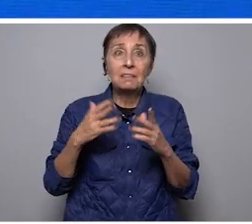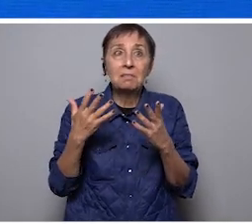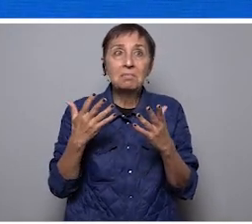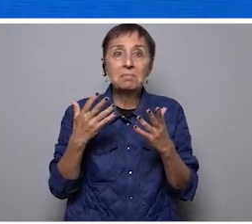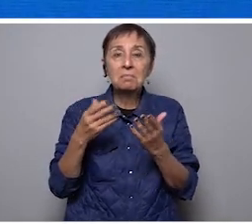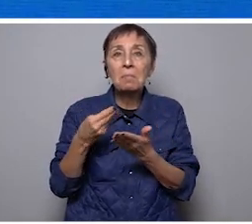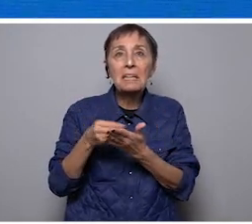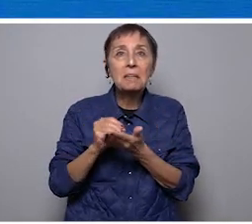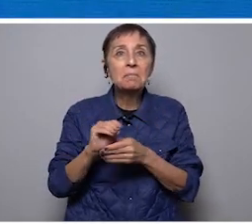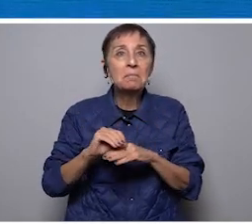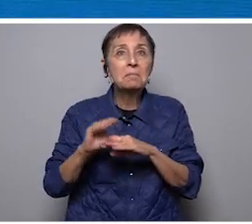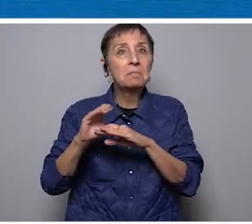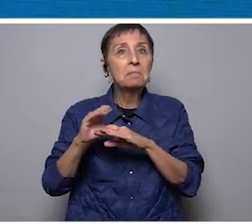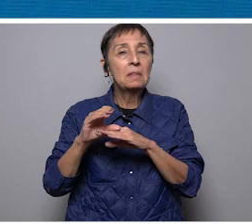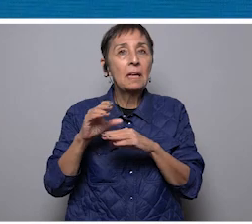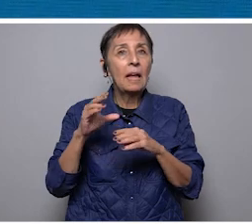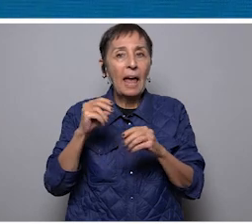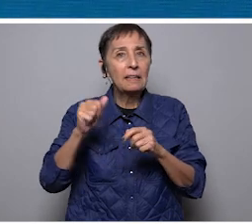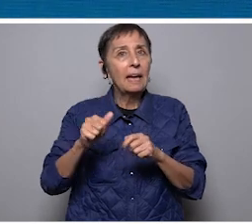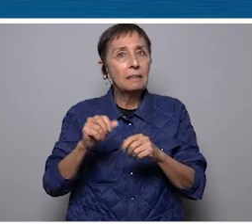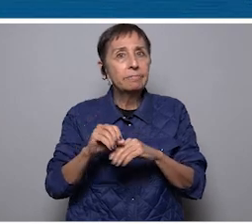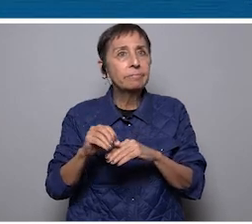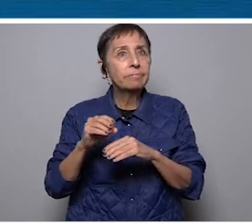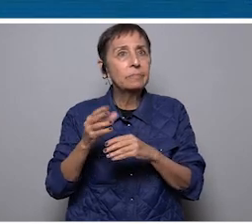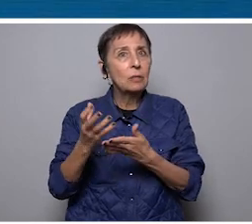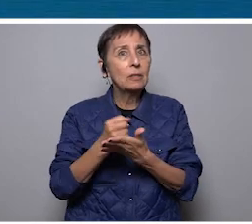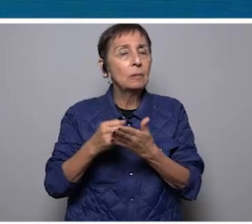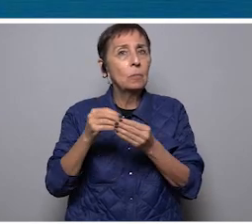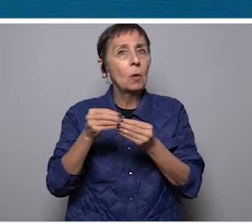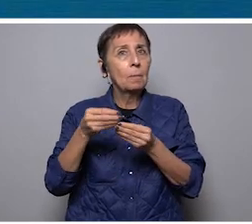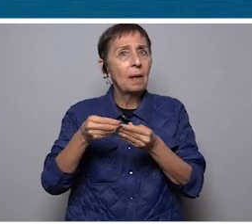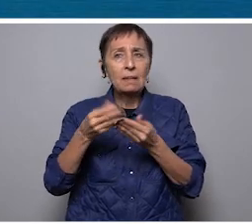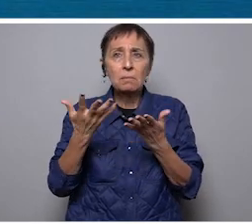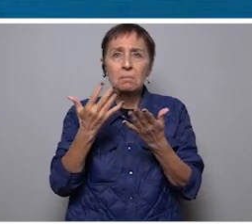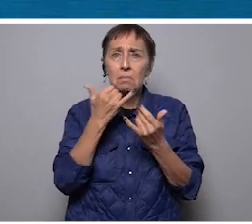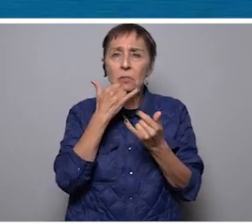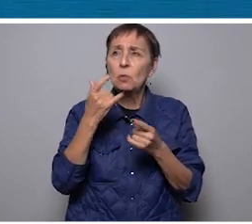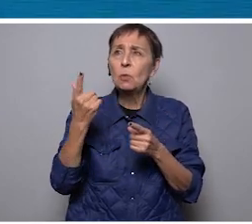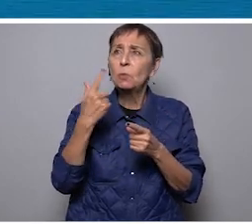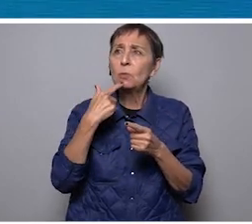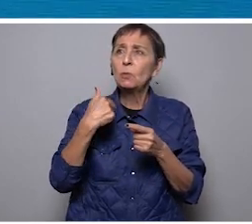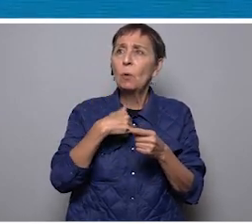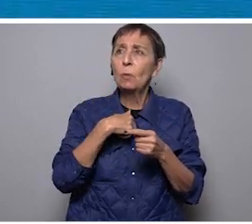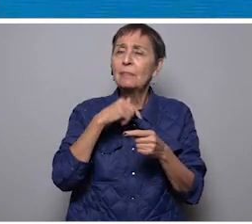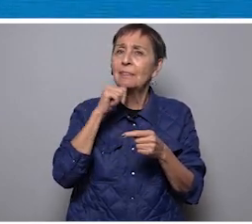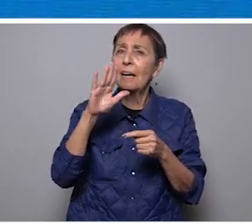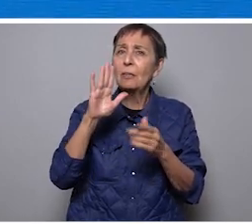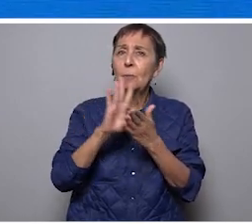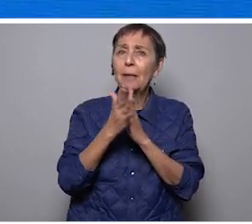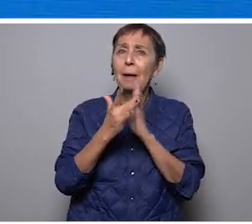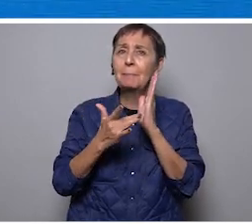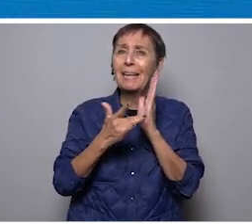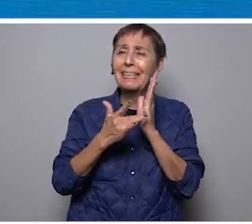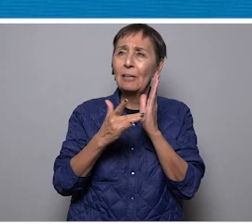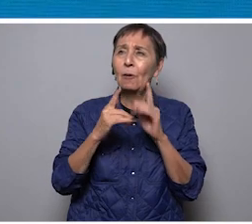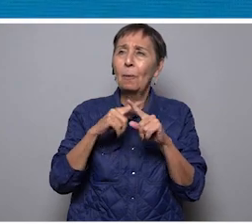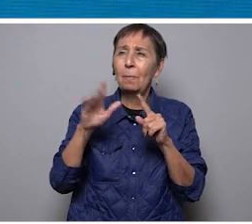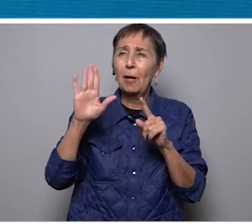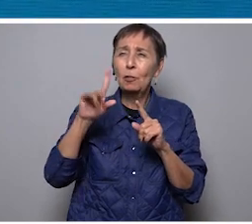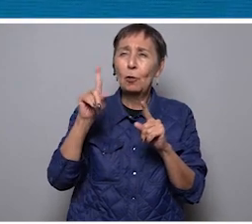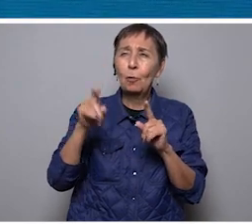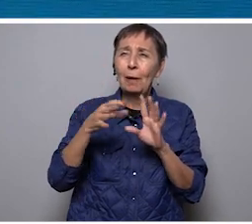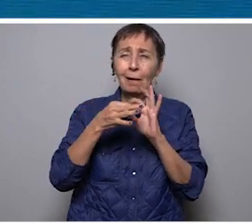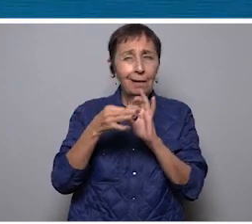muy técnicos Pero tu pregunta nos lleva a la técnica el problema tiene que ver con el rendimiento